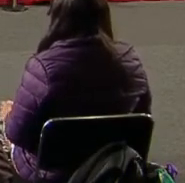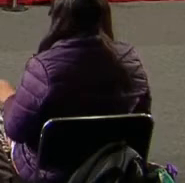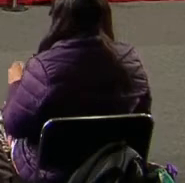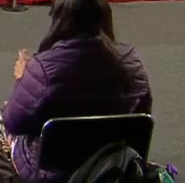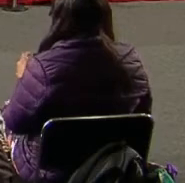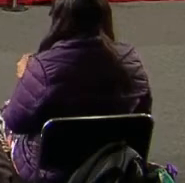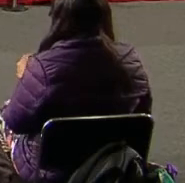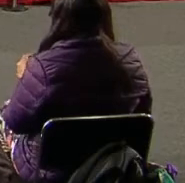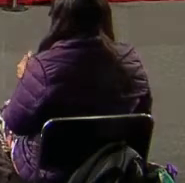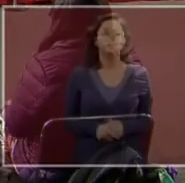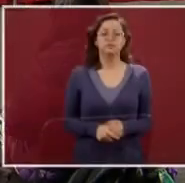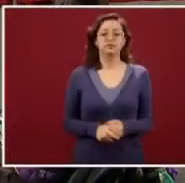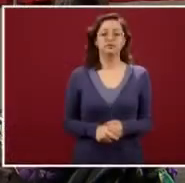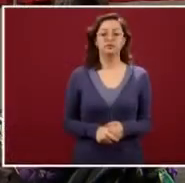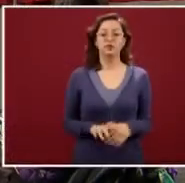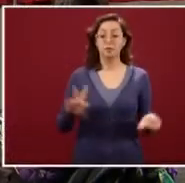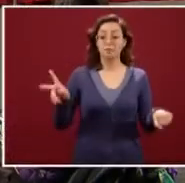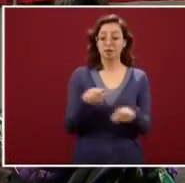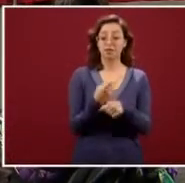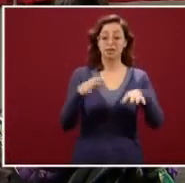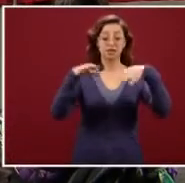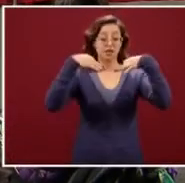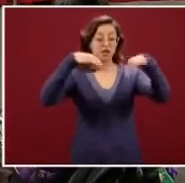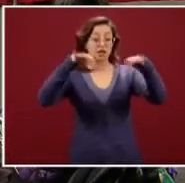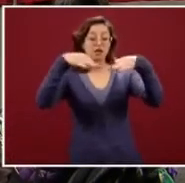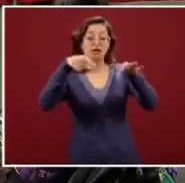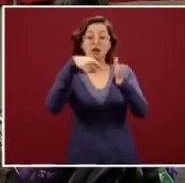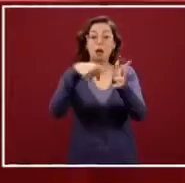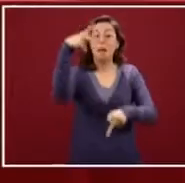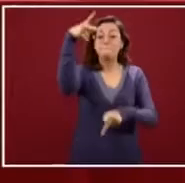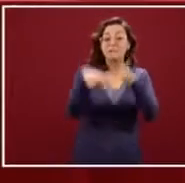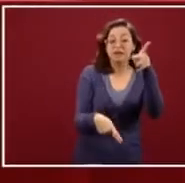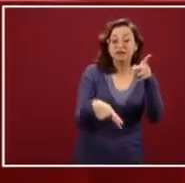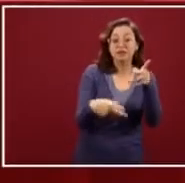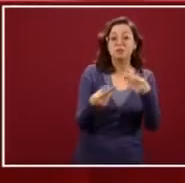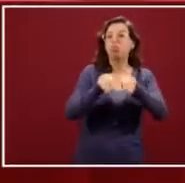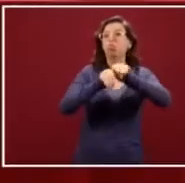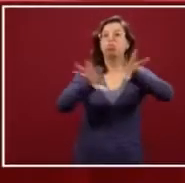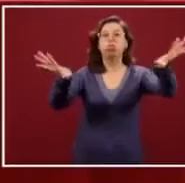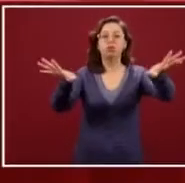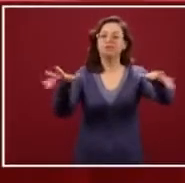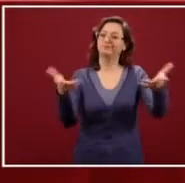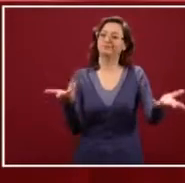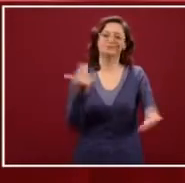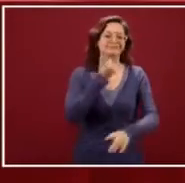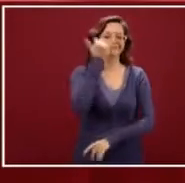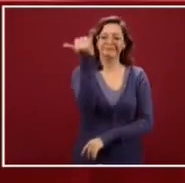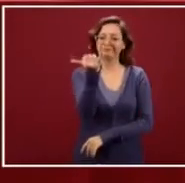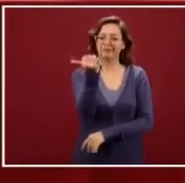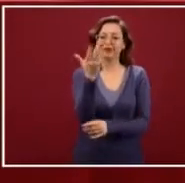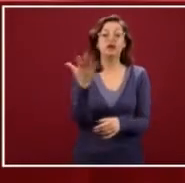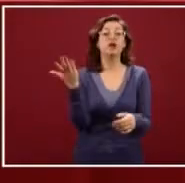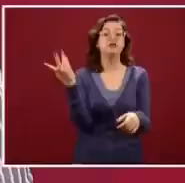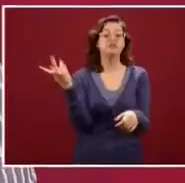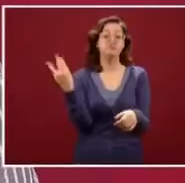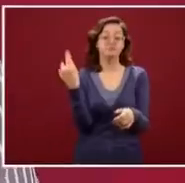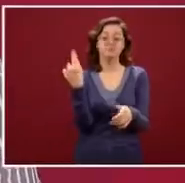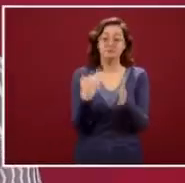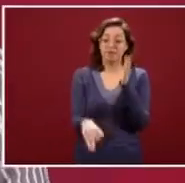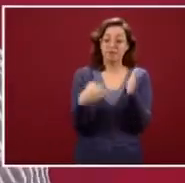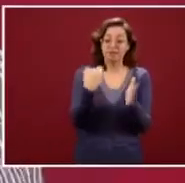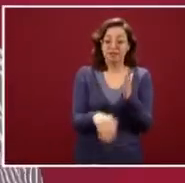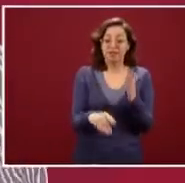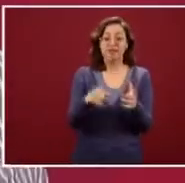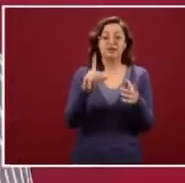Porque precisamente no tenía dos precisiones que son fundamentales. La primera es, el Sistema Nacional de